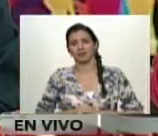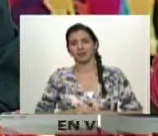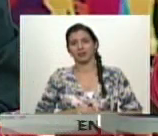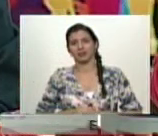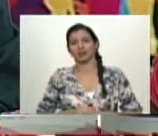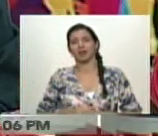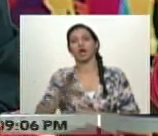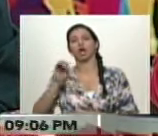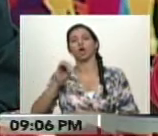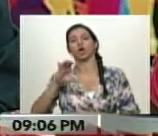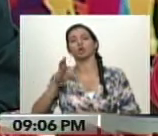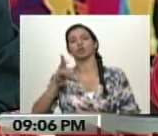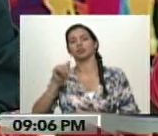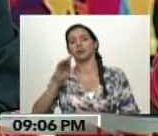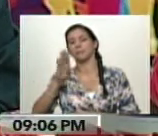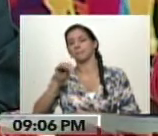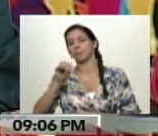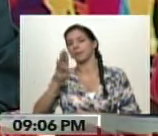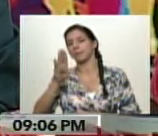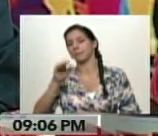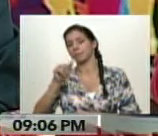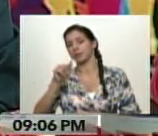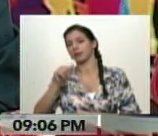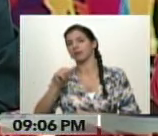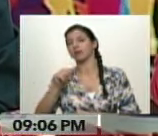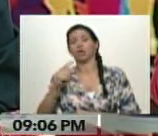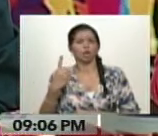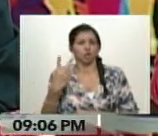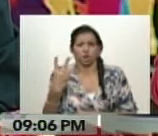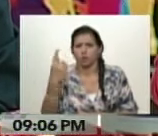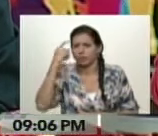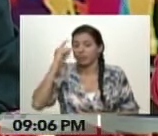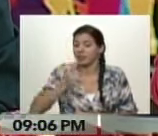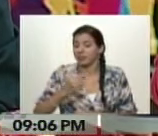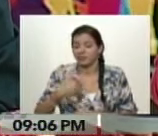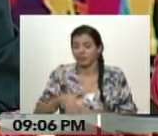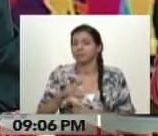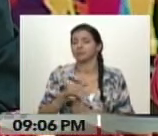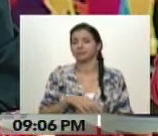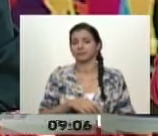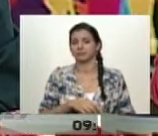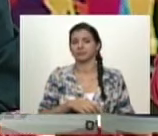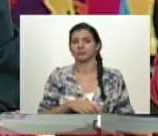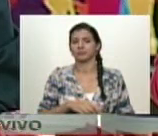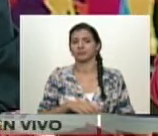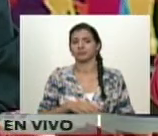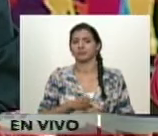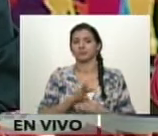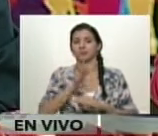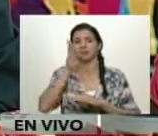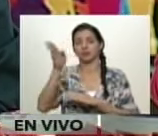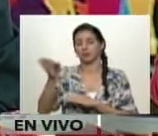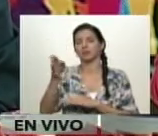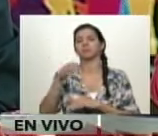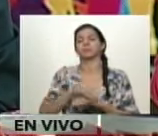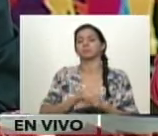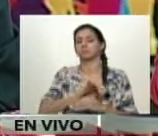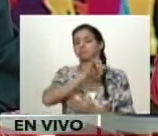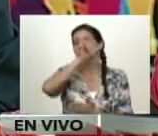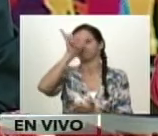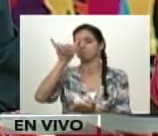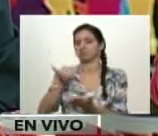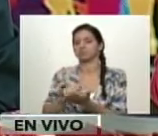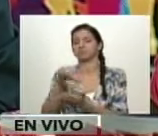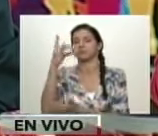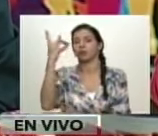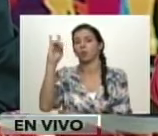Entonces tiene que dedicarle 2 días de cualquiera de estos días que viene a ir a la invitación que ha hecho Evo Morales